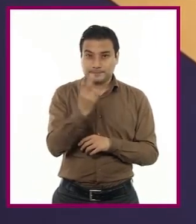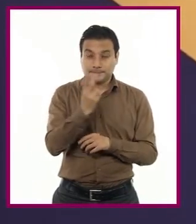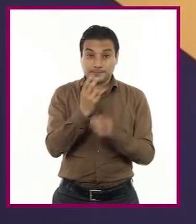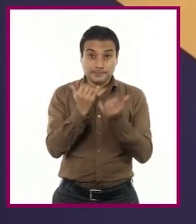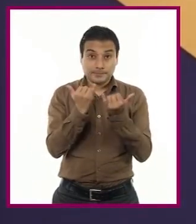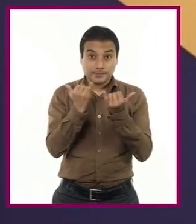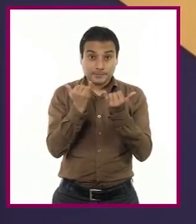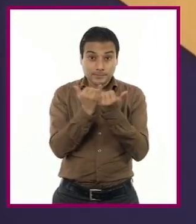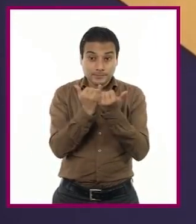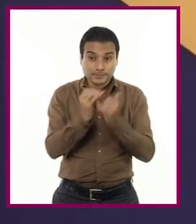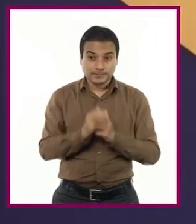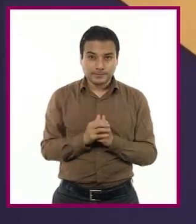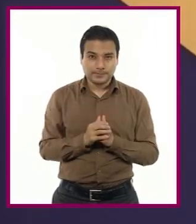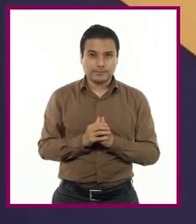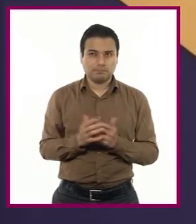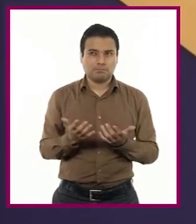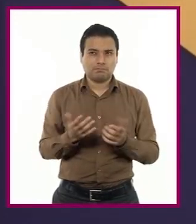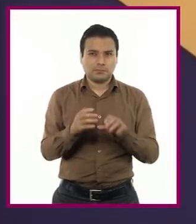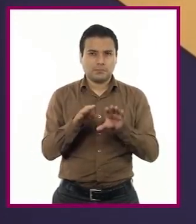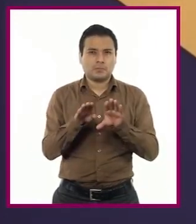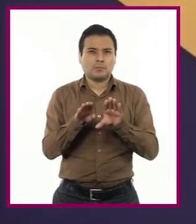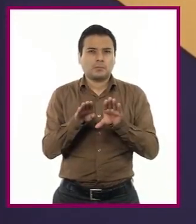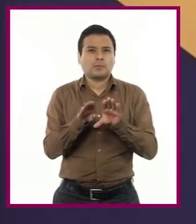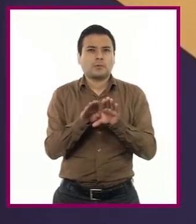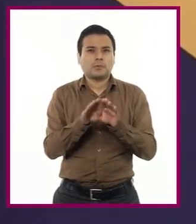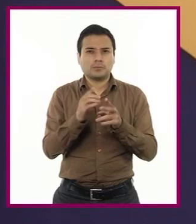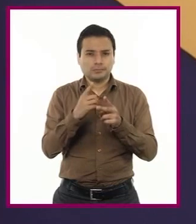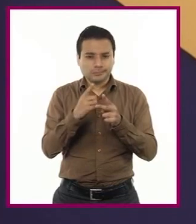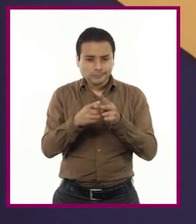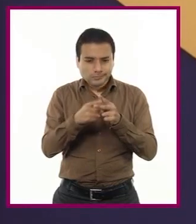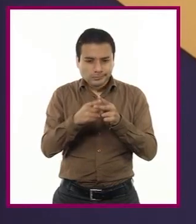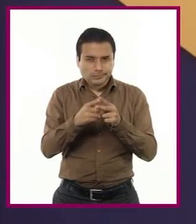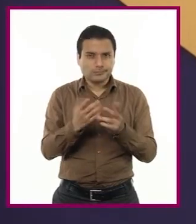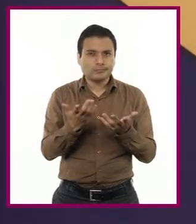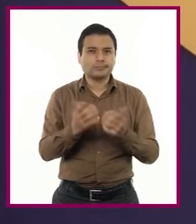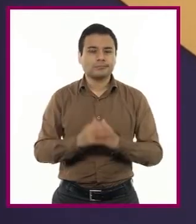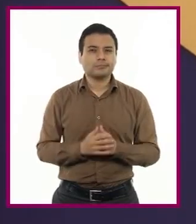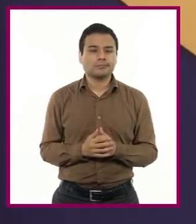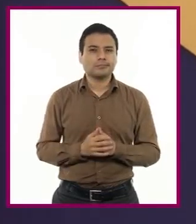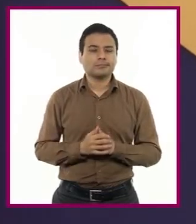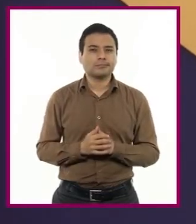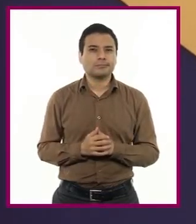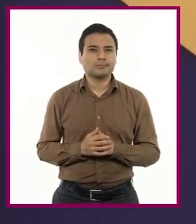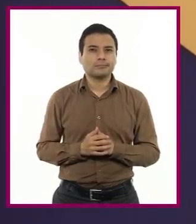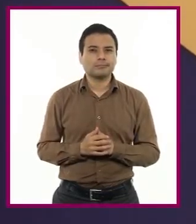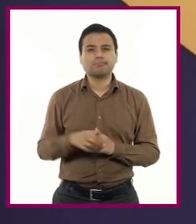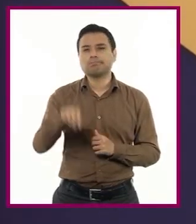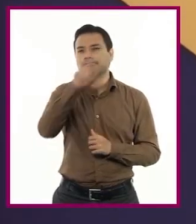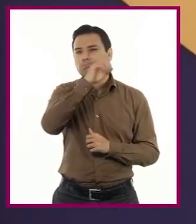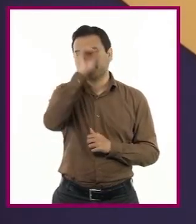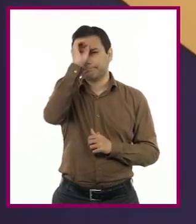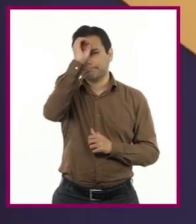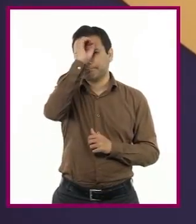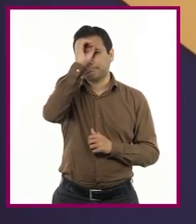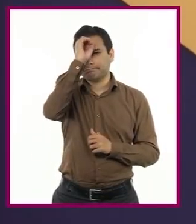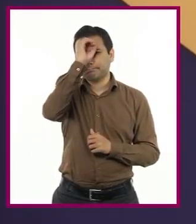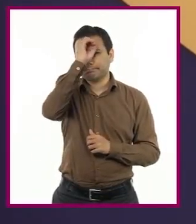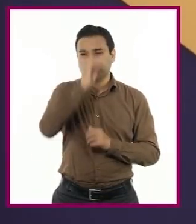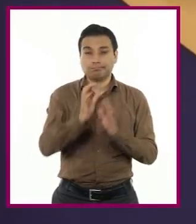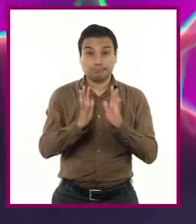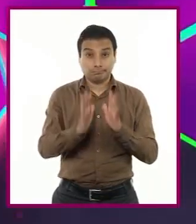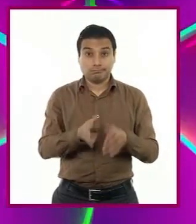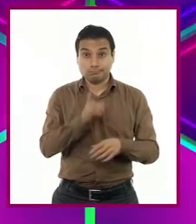congruentes, ¿cómo usamos esta información para encontrar el ancho del río? ¿Ustedes qué opinan? ¿Ya tienen la